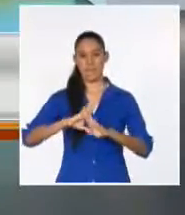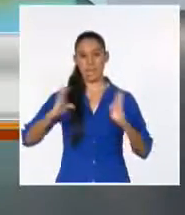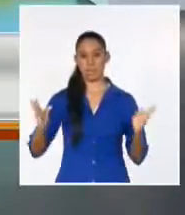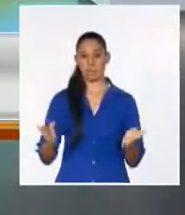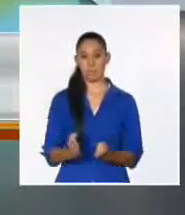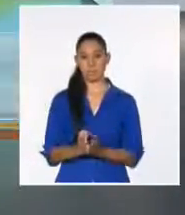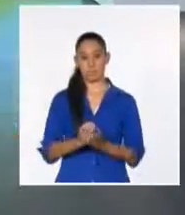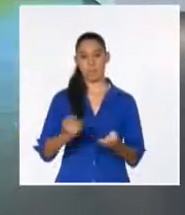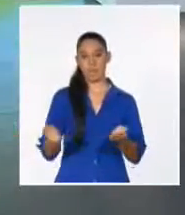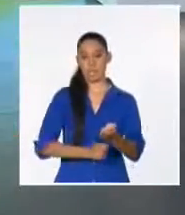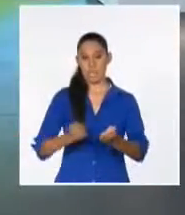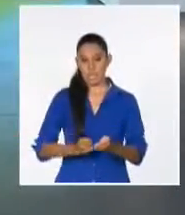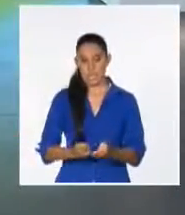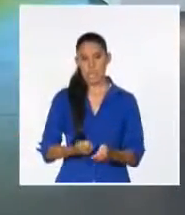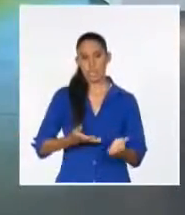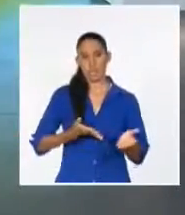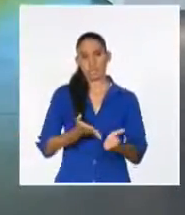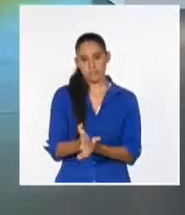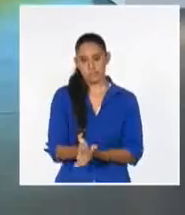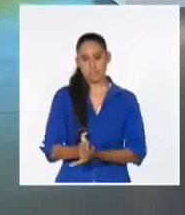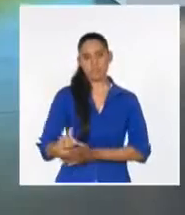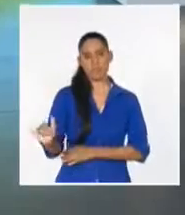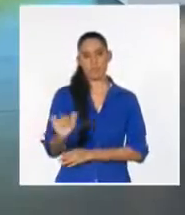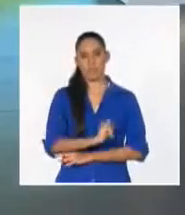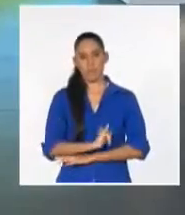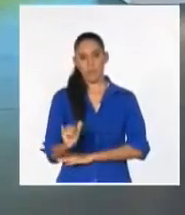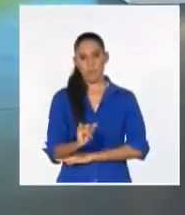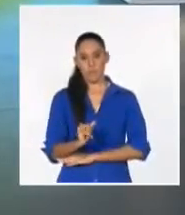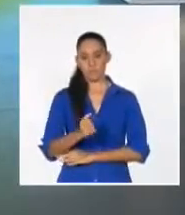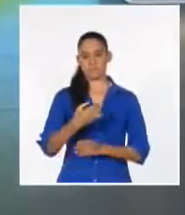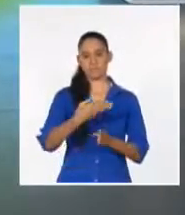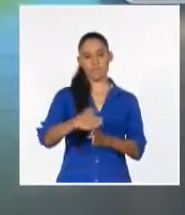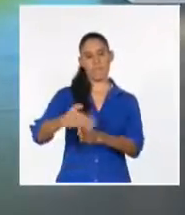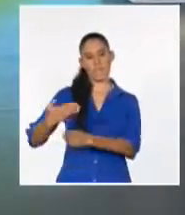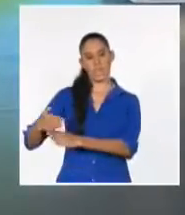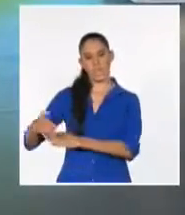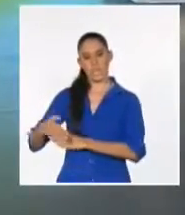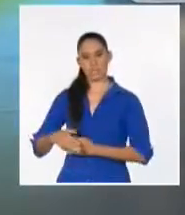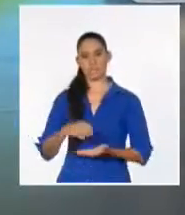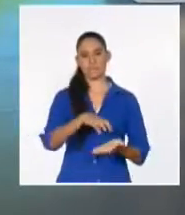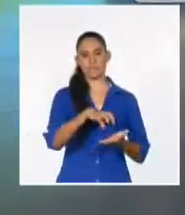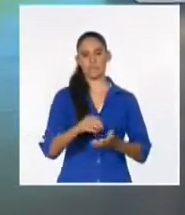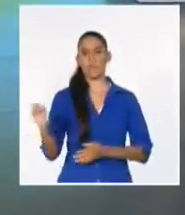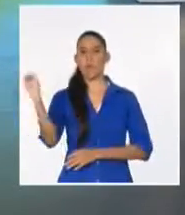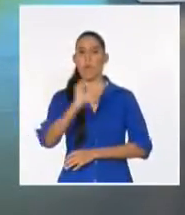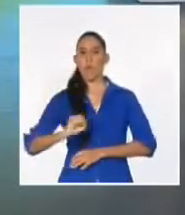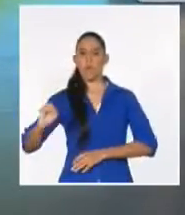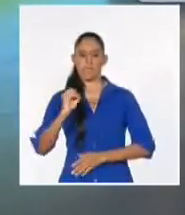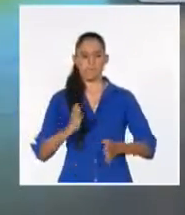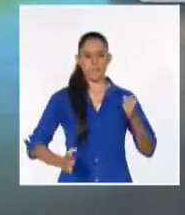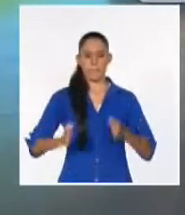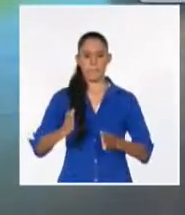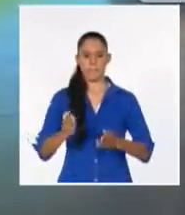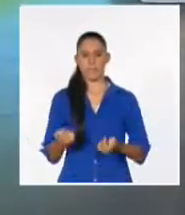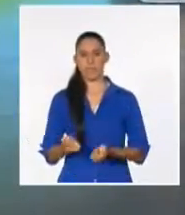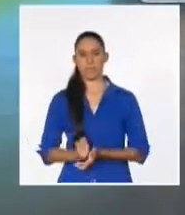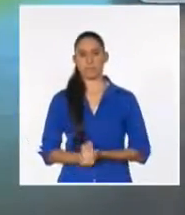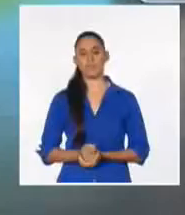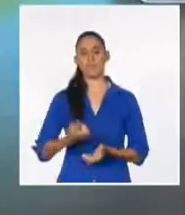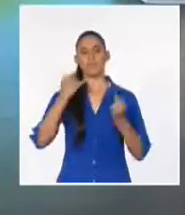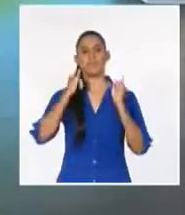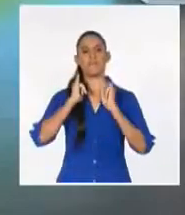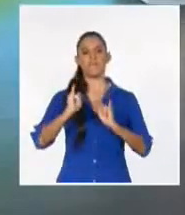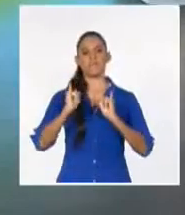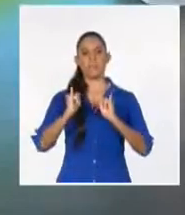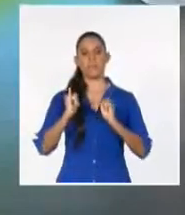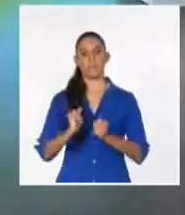sigue siendo portada por doquier, ahora la que se recrudece en Oriente Medio con una verdadera avalancha informativa. Las